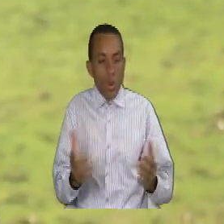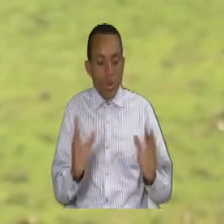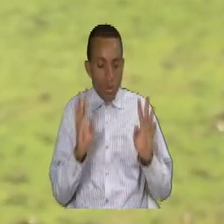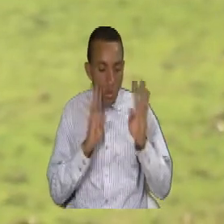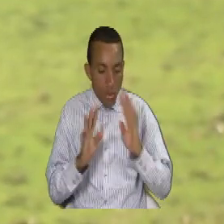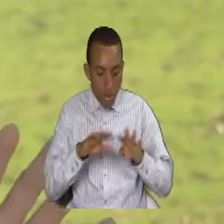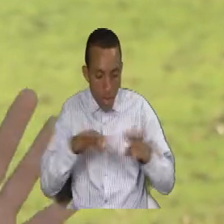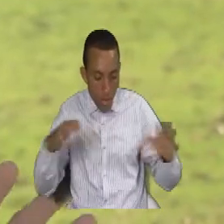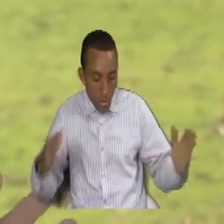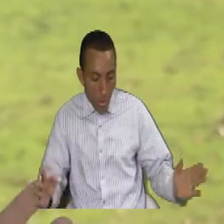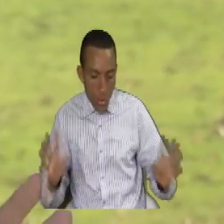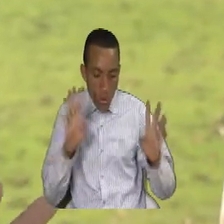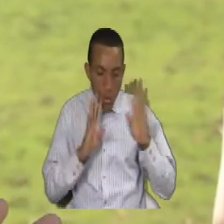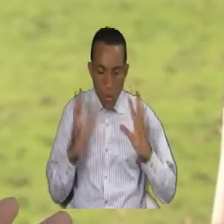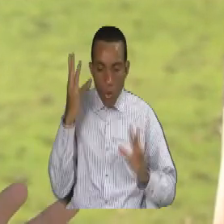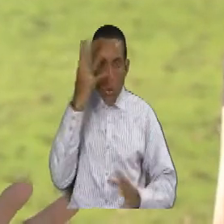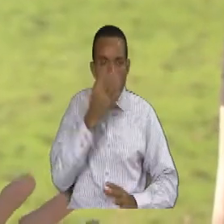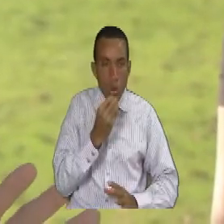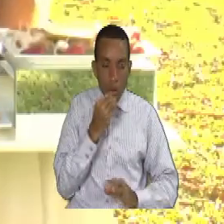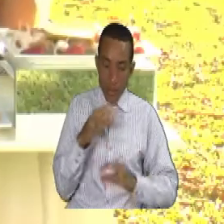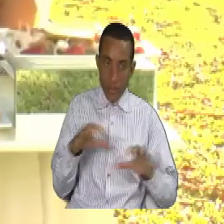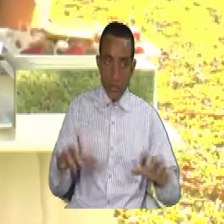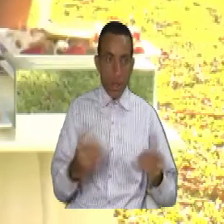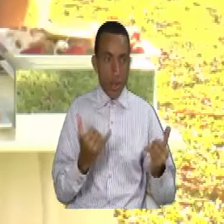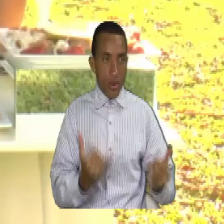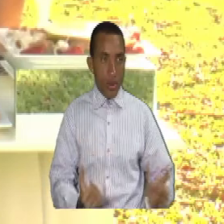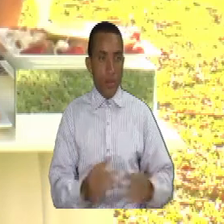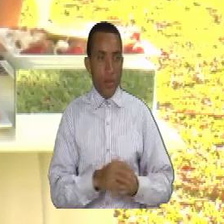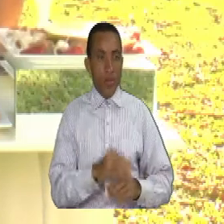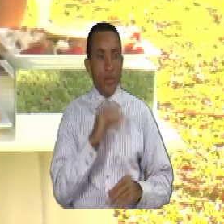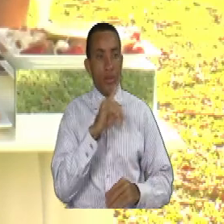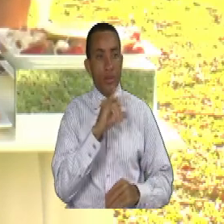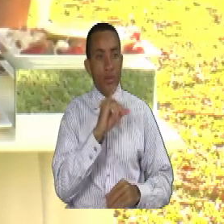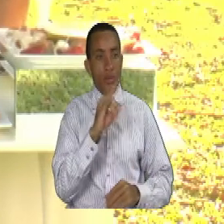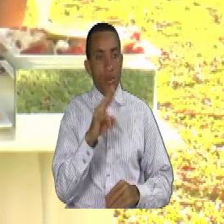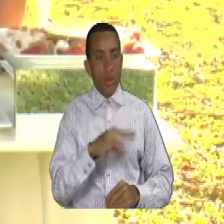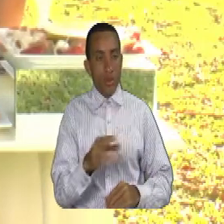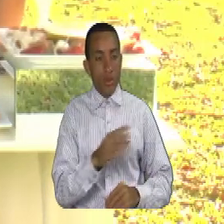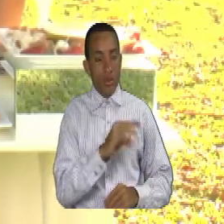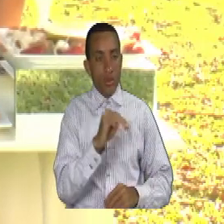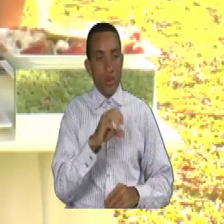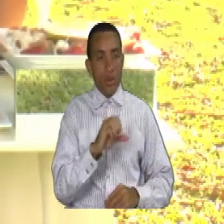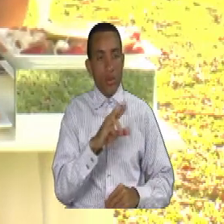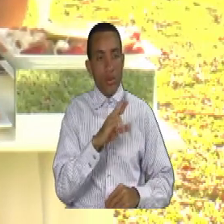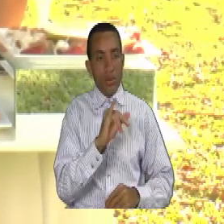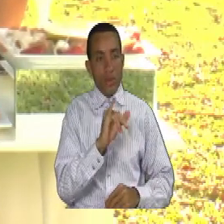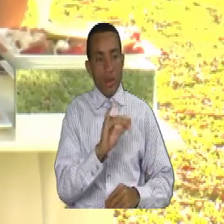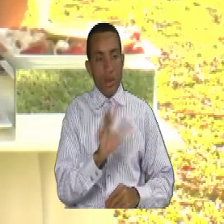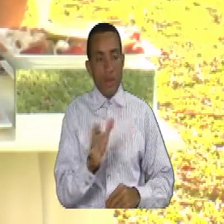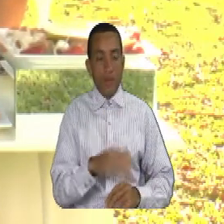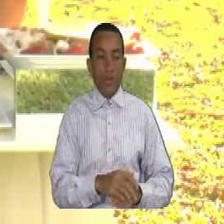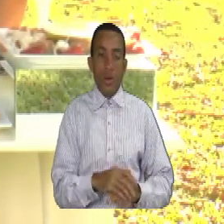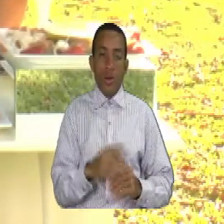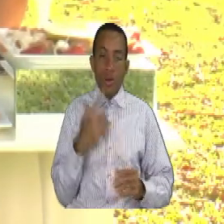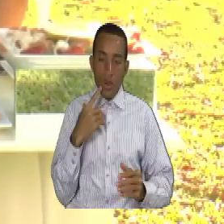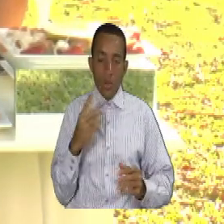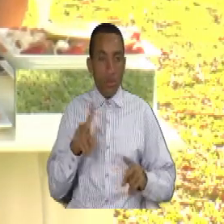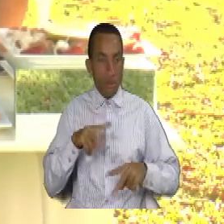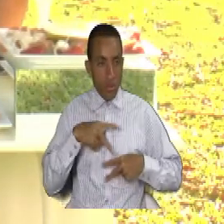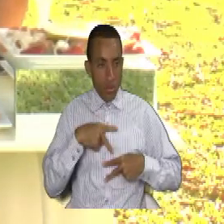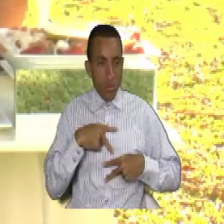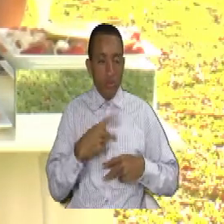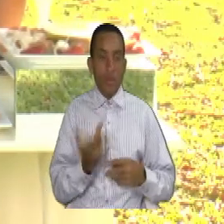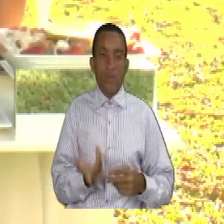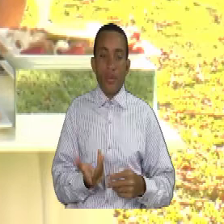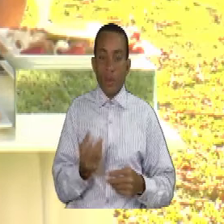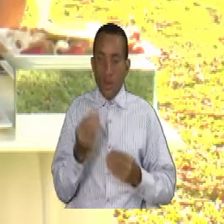sus ocasiones. Ahora está con nosotros Luz Mary Pérez. Ella es una de las propietarias y socias de Mecato Gourmet